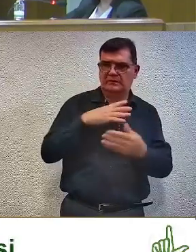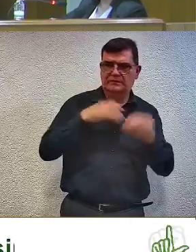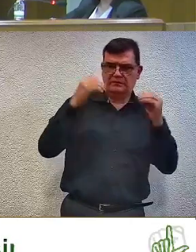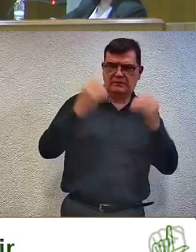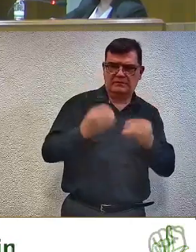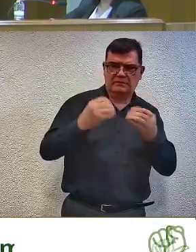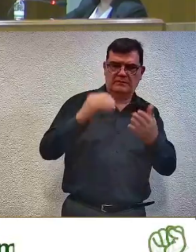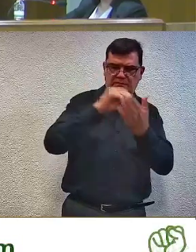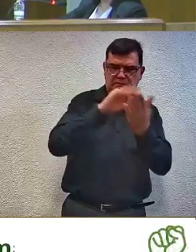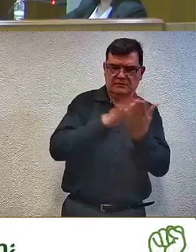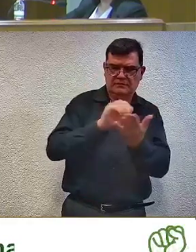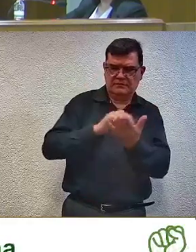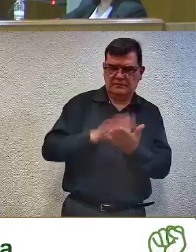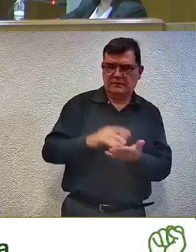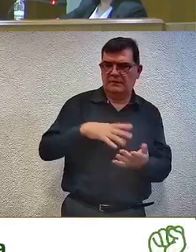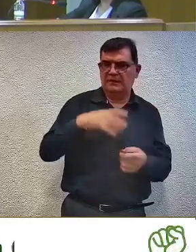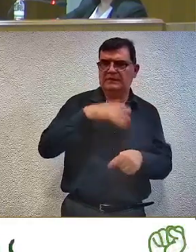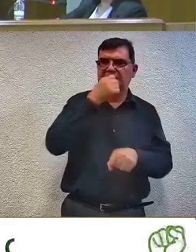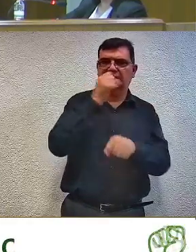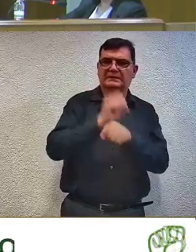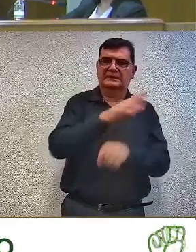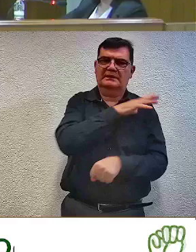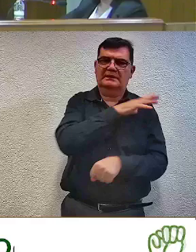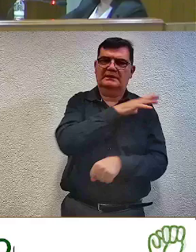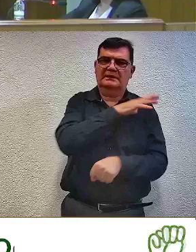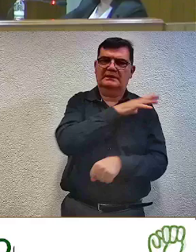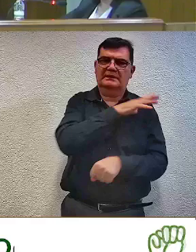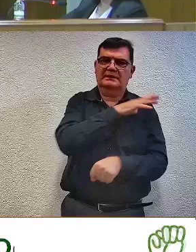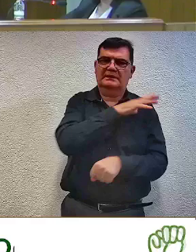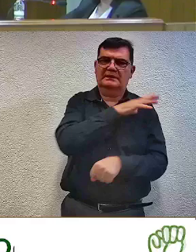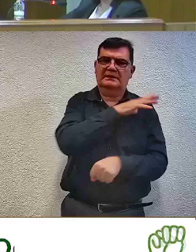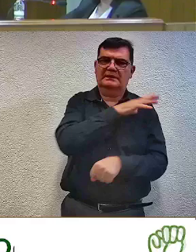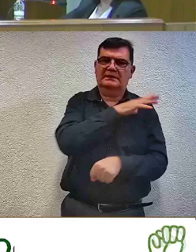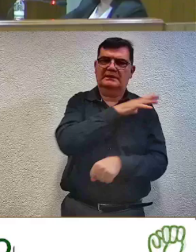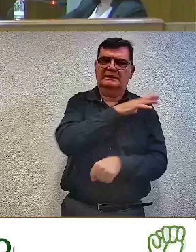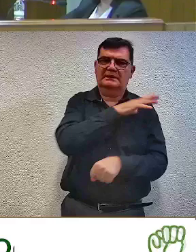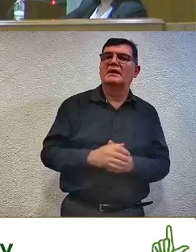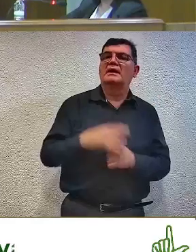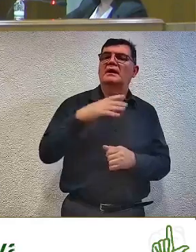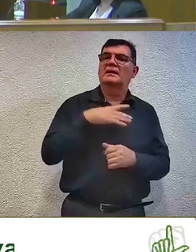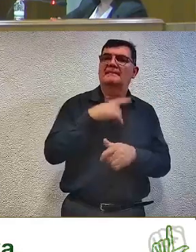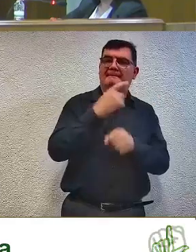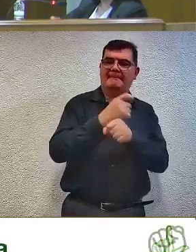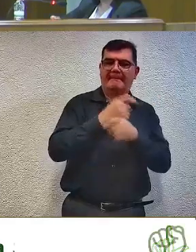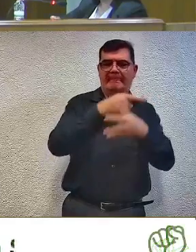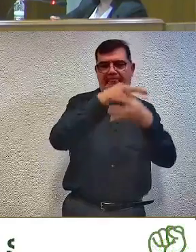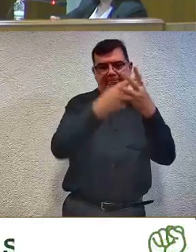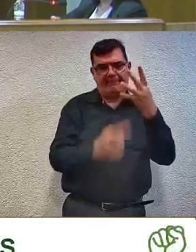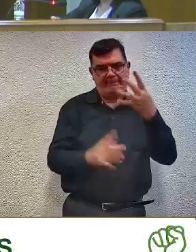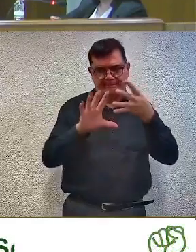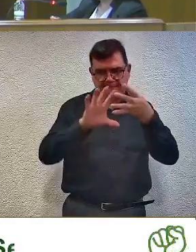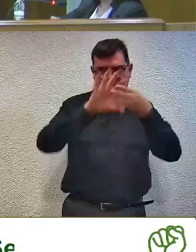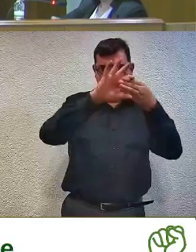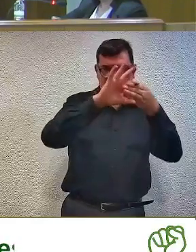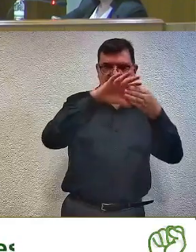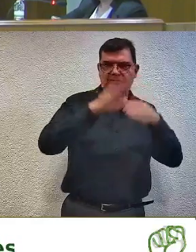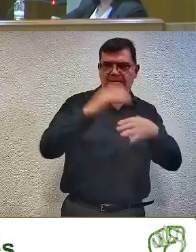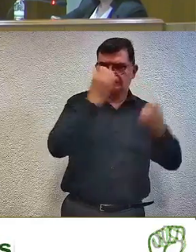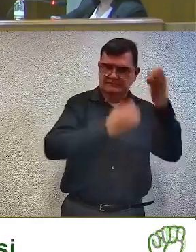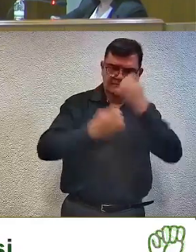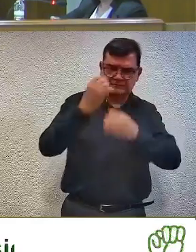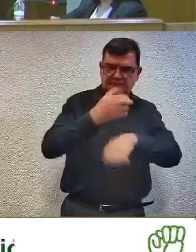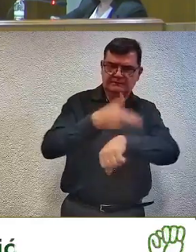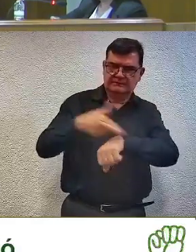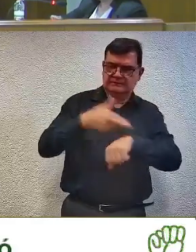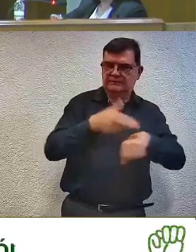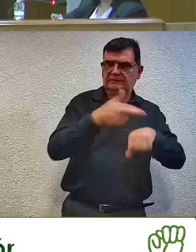se realizarán por conducto del secretario general de Acuerdos. Los primeros 4 asuntos listados para analizar y resolver